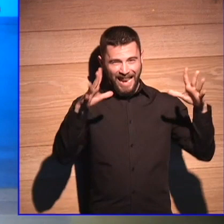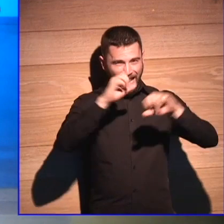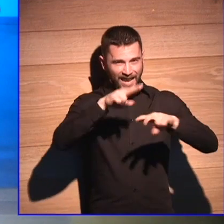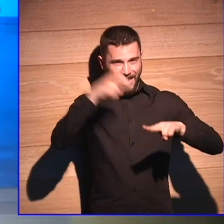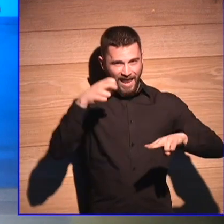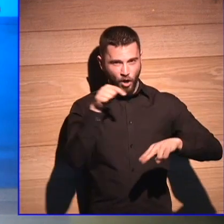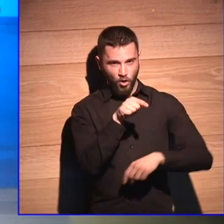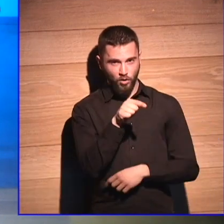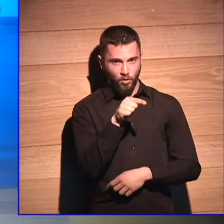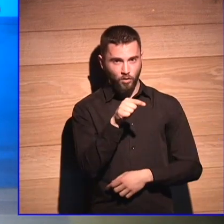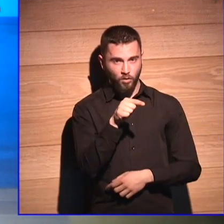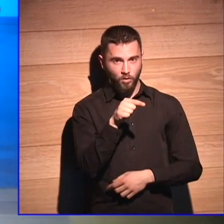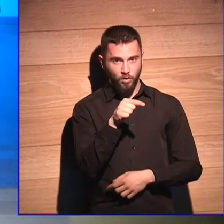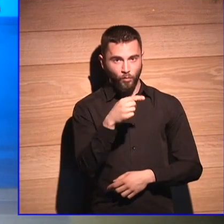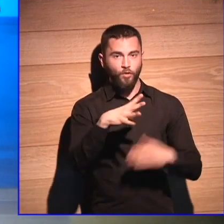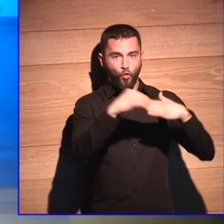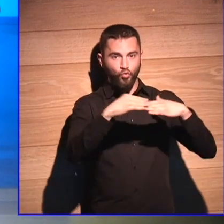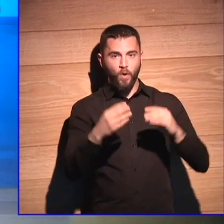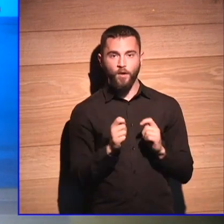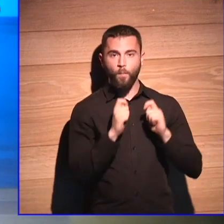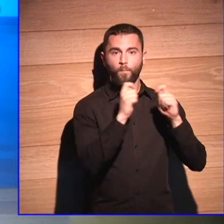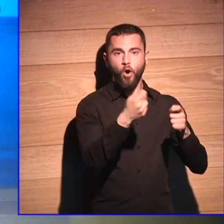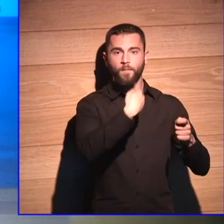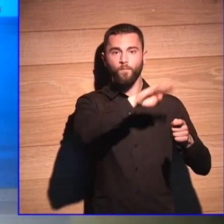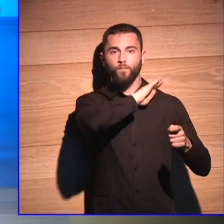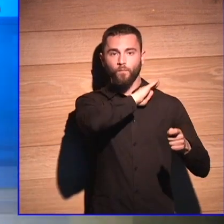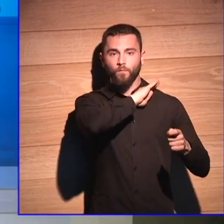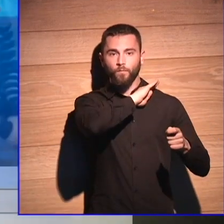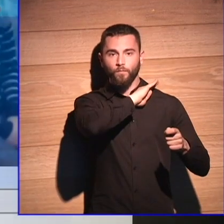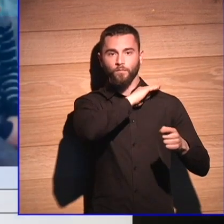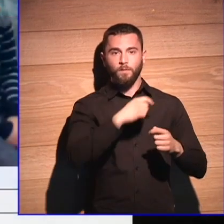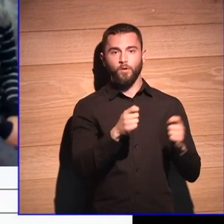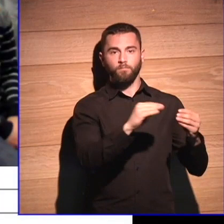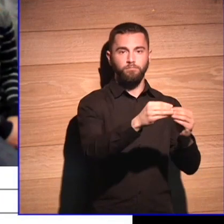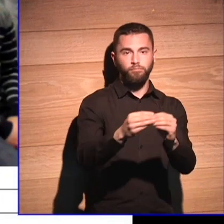es ya cuando se lo pone al usuario, le pone la bufanda al usuario.